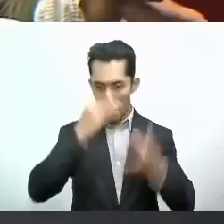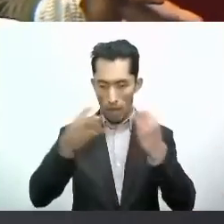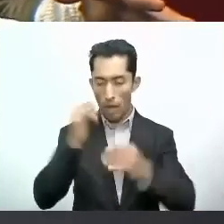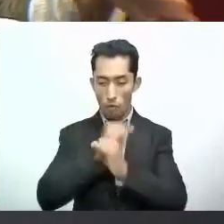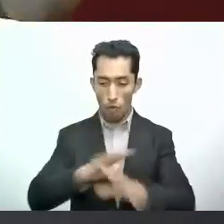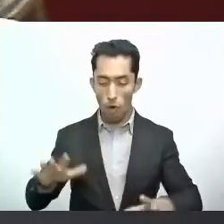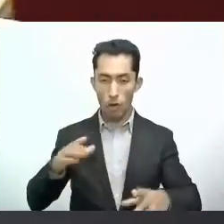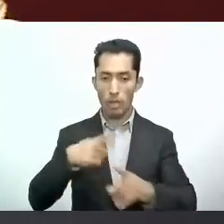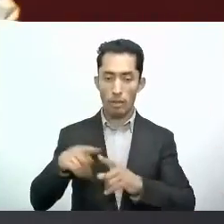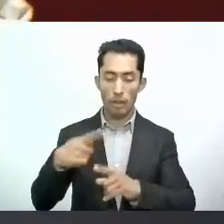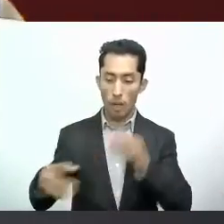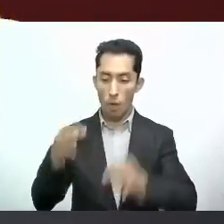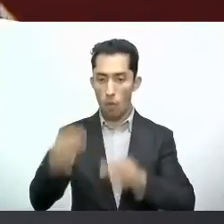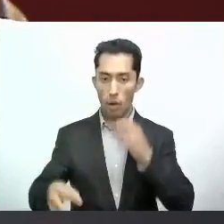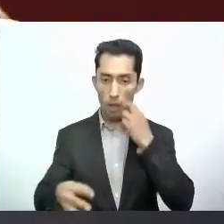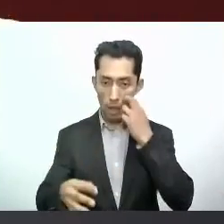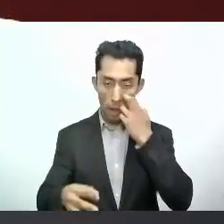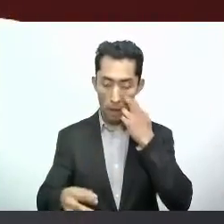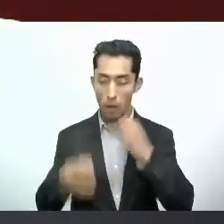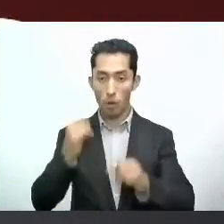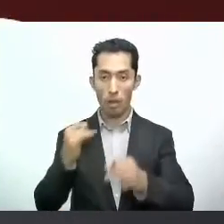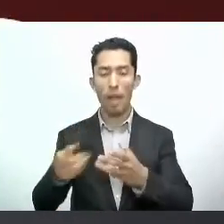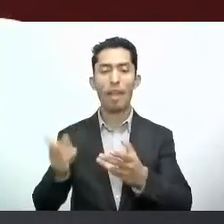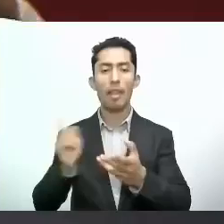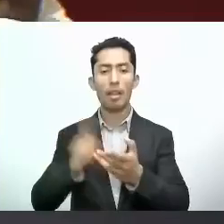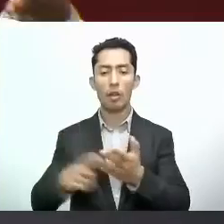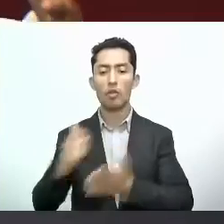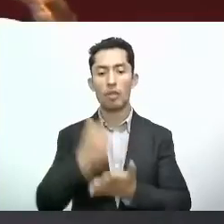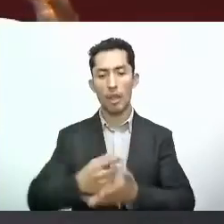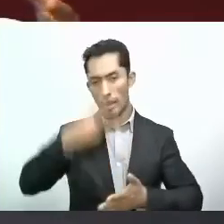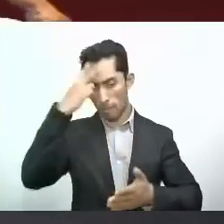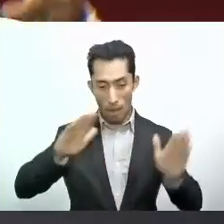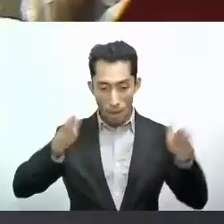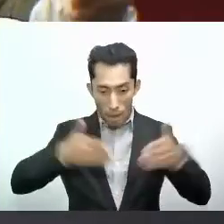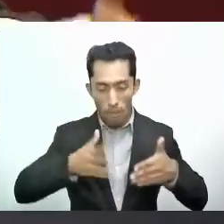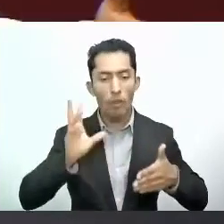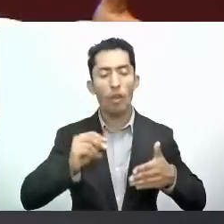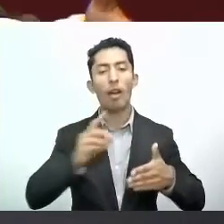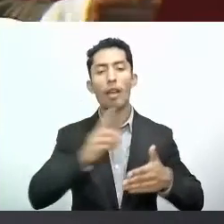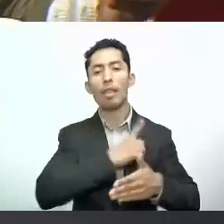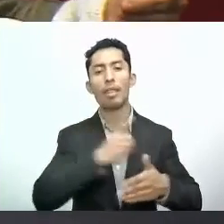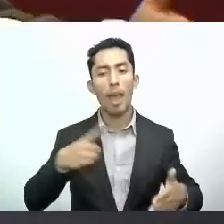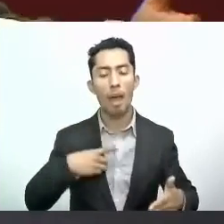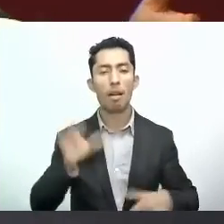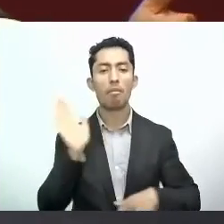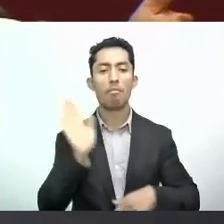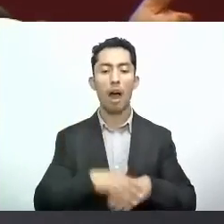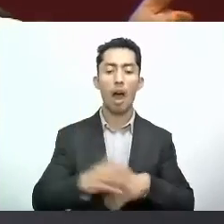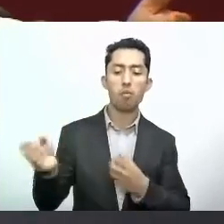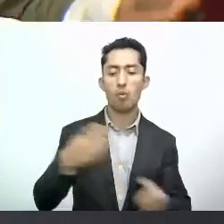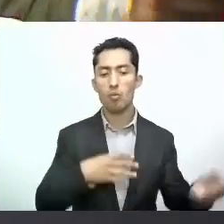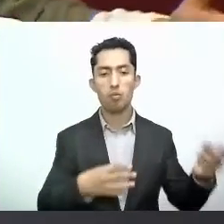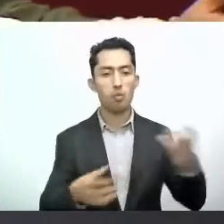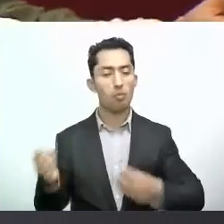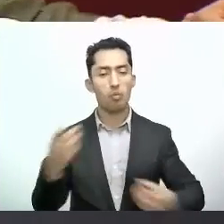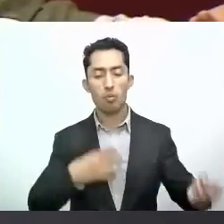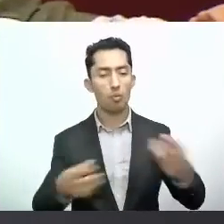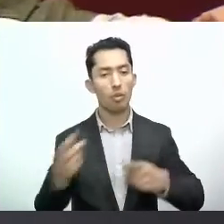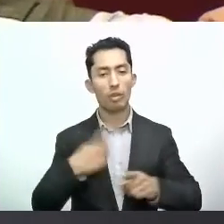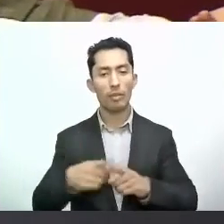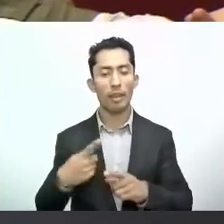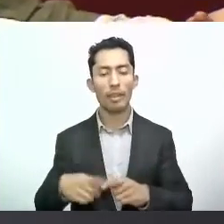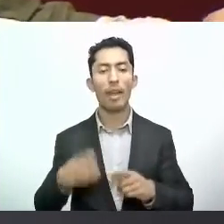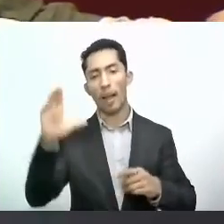está muy aquí en Ciudad de México, y hay que robustecer y fortalecer a las casas de la